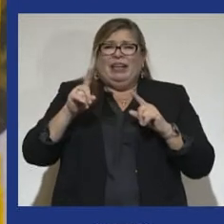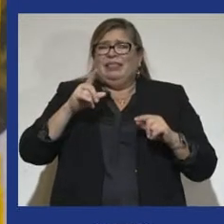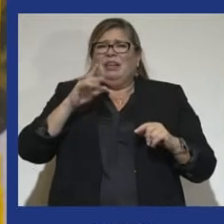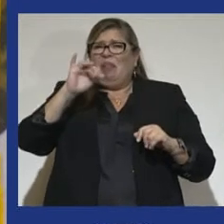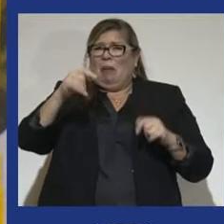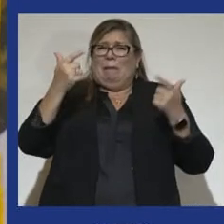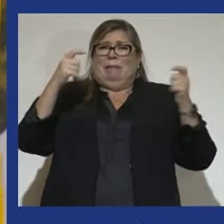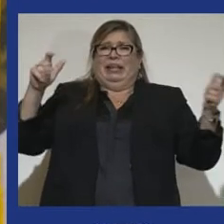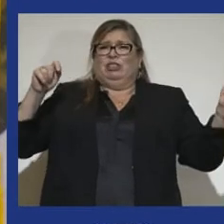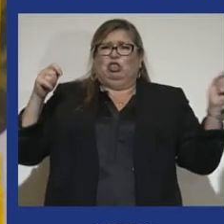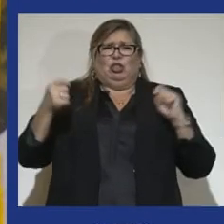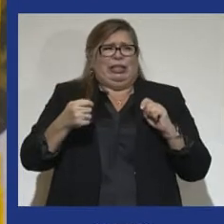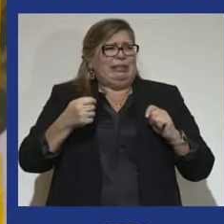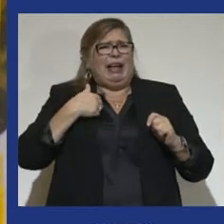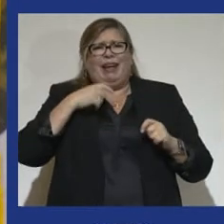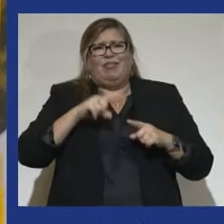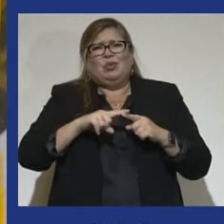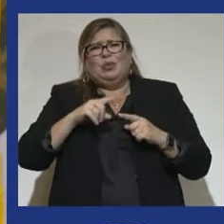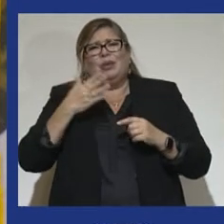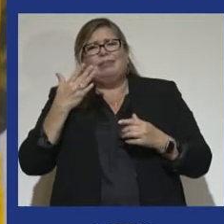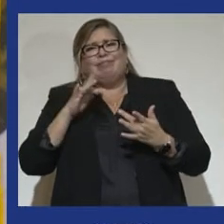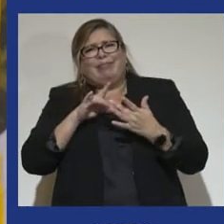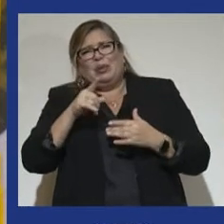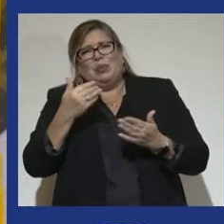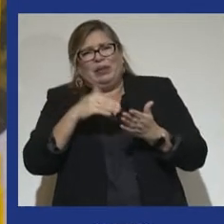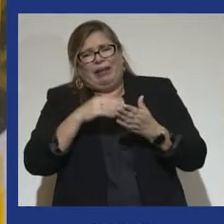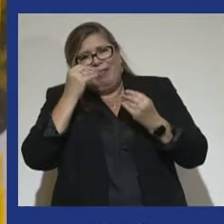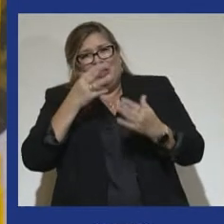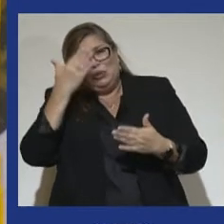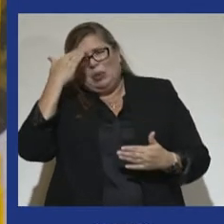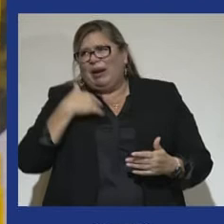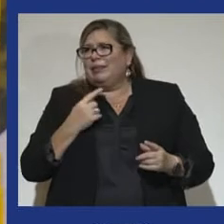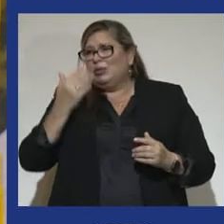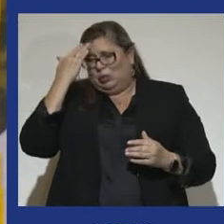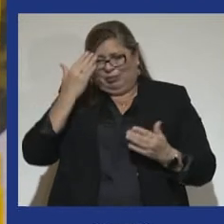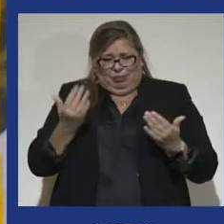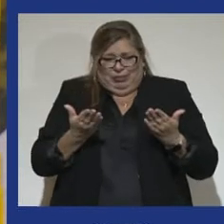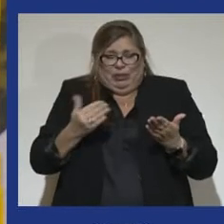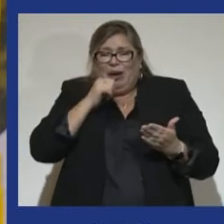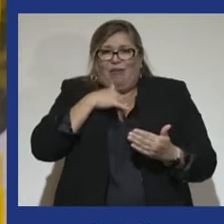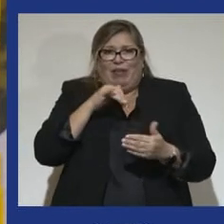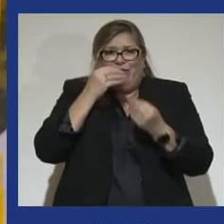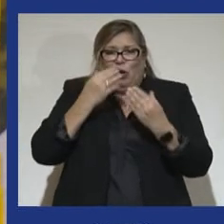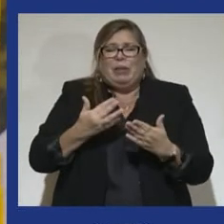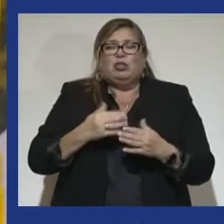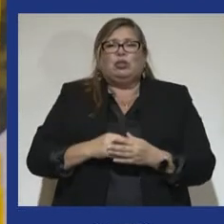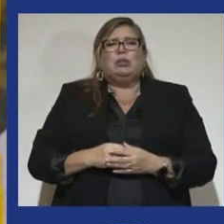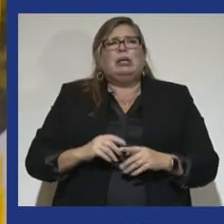que darle la respuesta después porque no la tengo ahorita pero